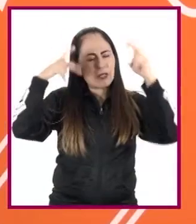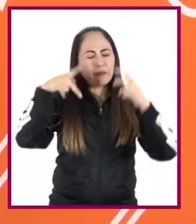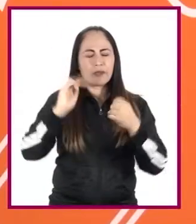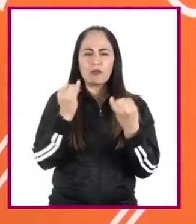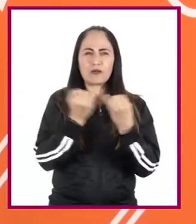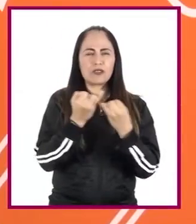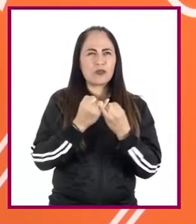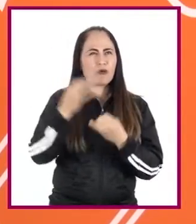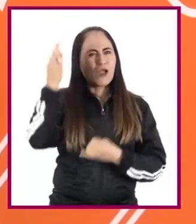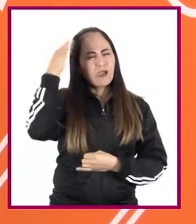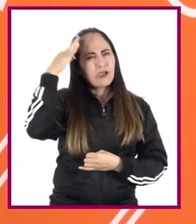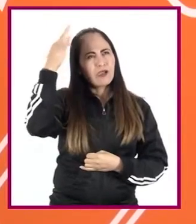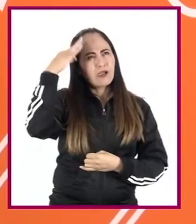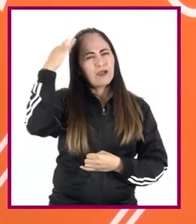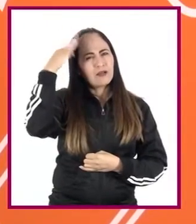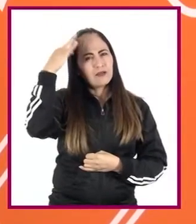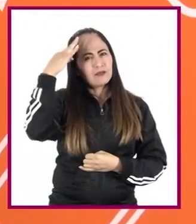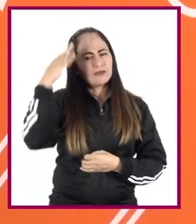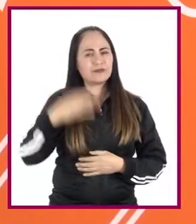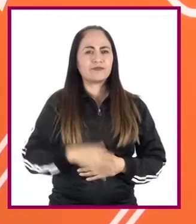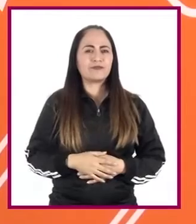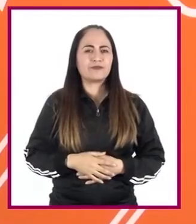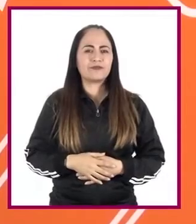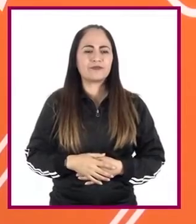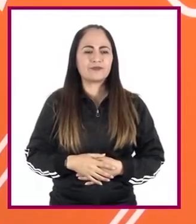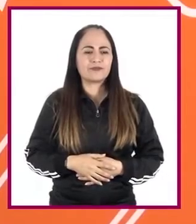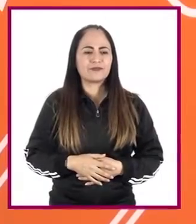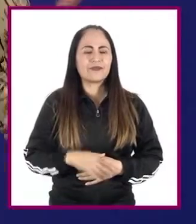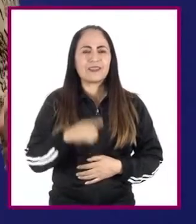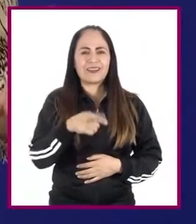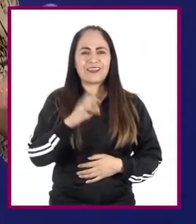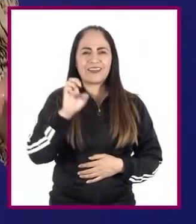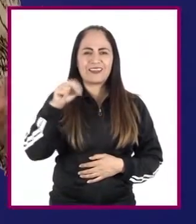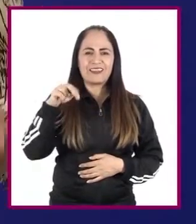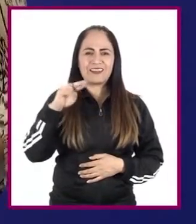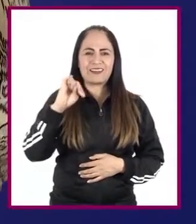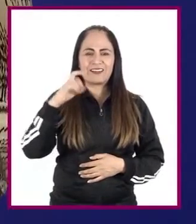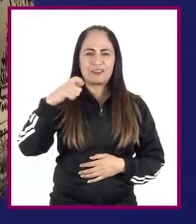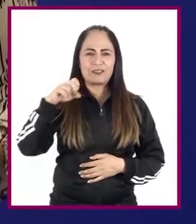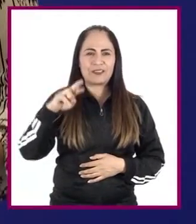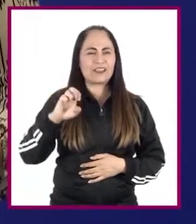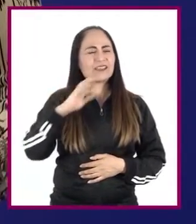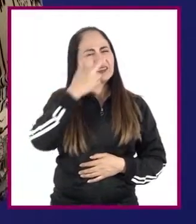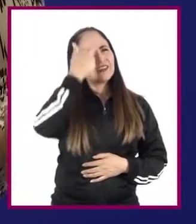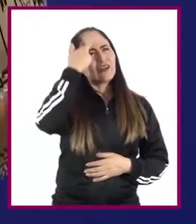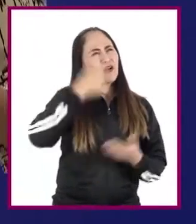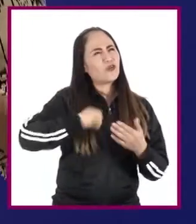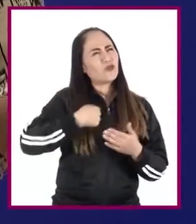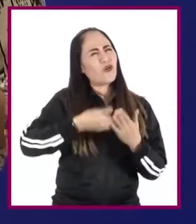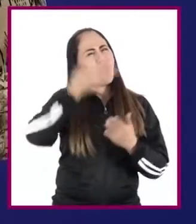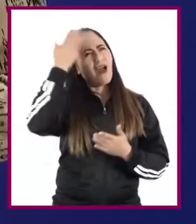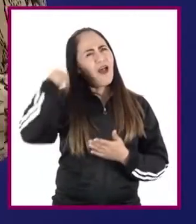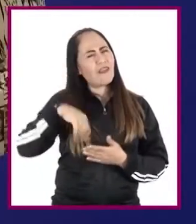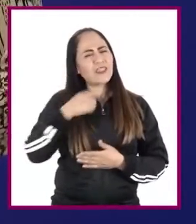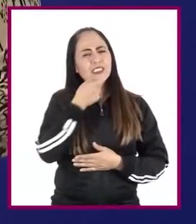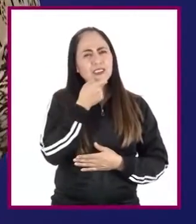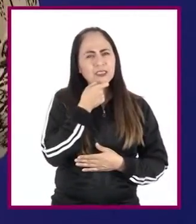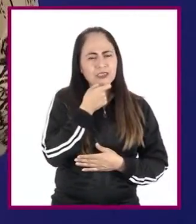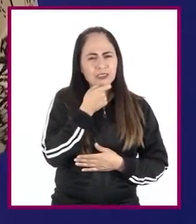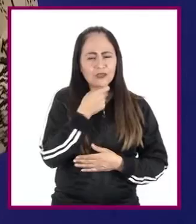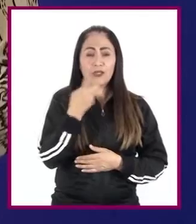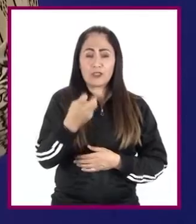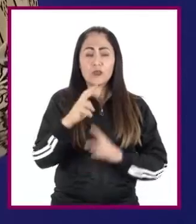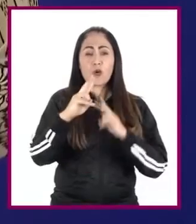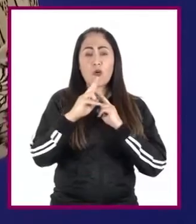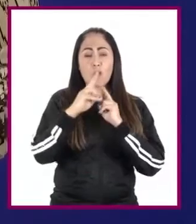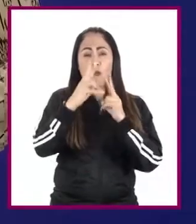espectador. En este caso, Enrique le recordó a su infancia. Es importante señalar que la voz funciona no solo